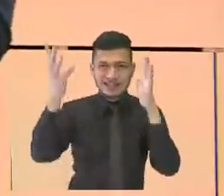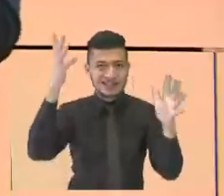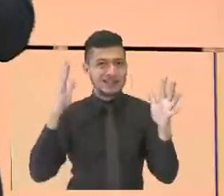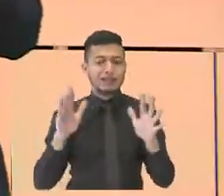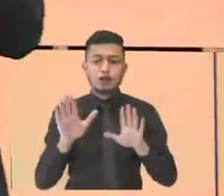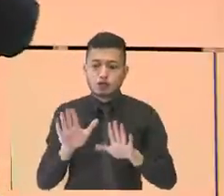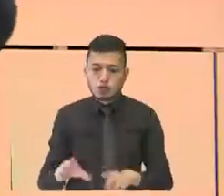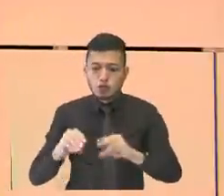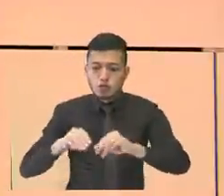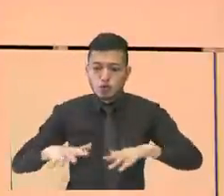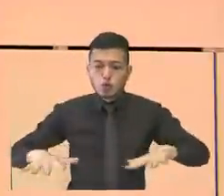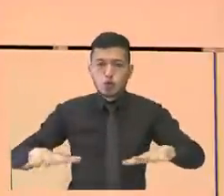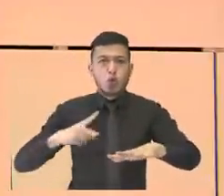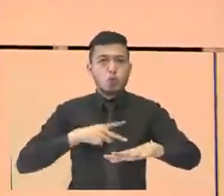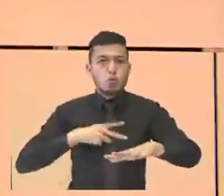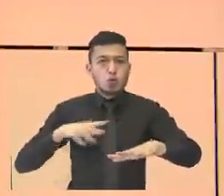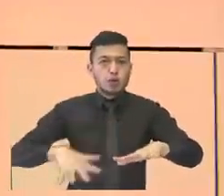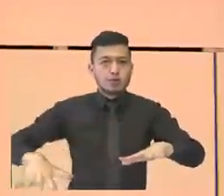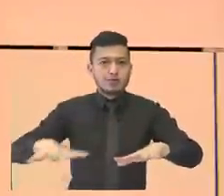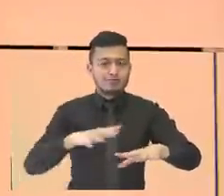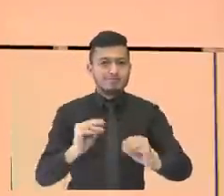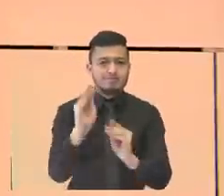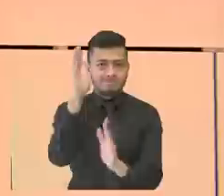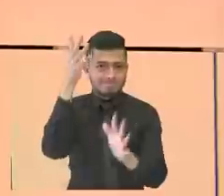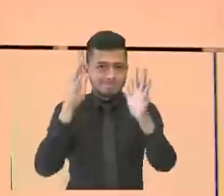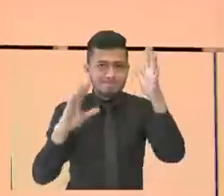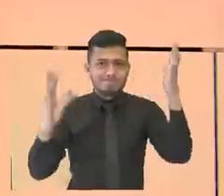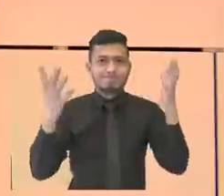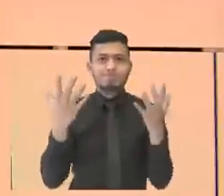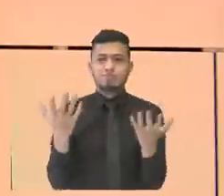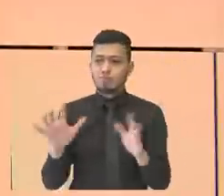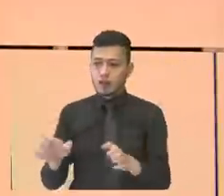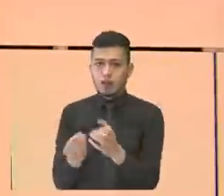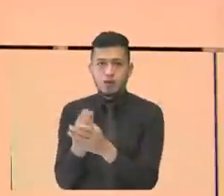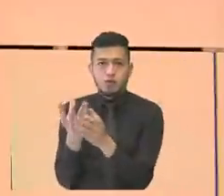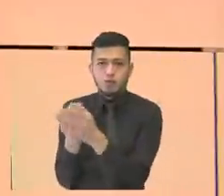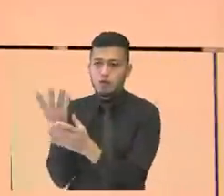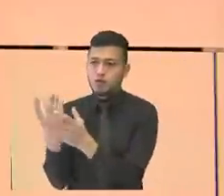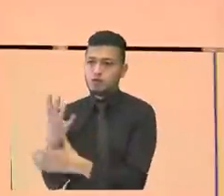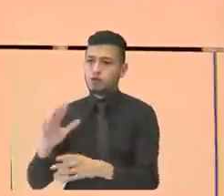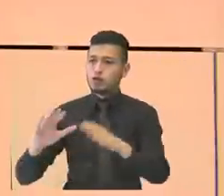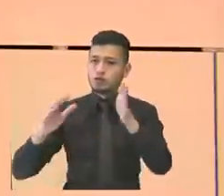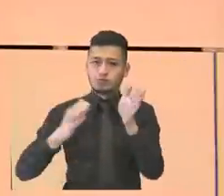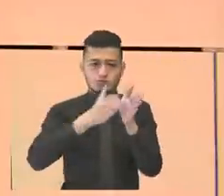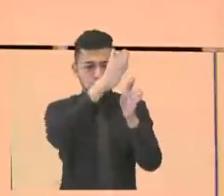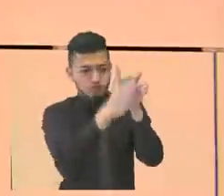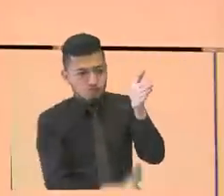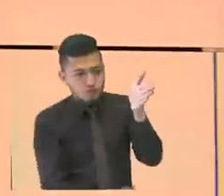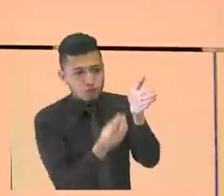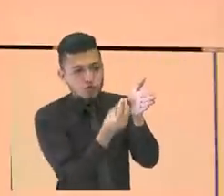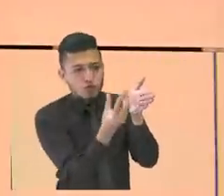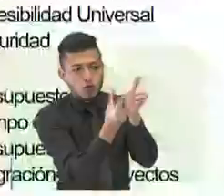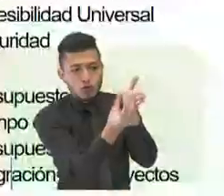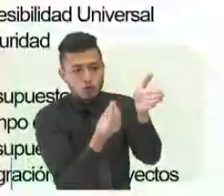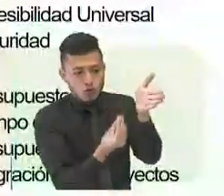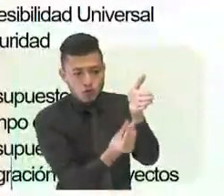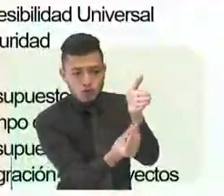nativo, muchos más jardines verticales, diferentes formas de integración de vegetación aquí.